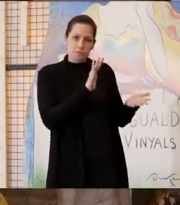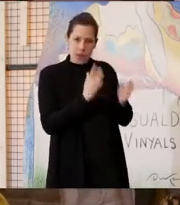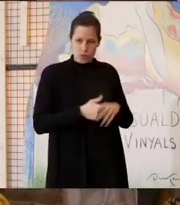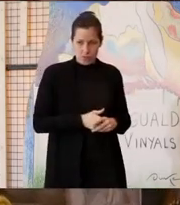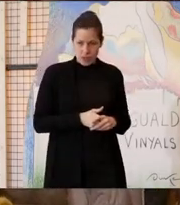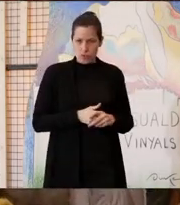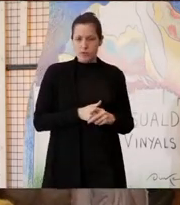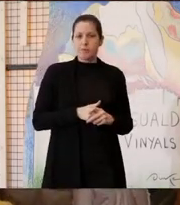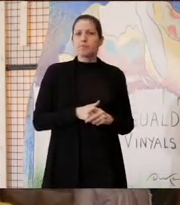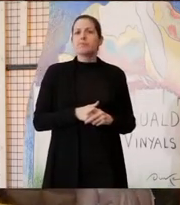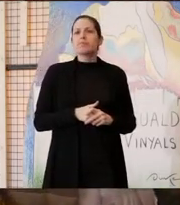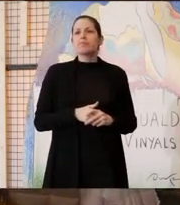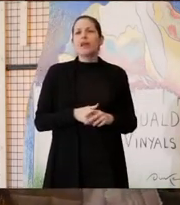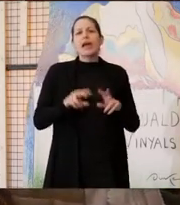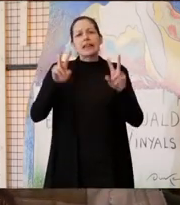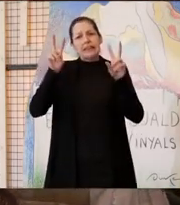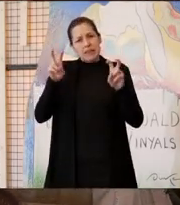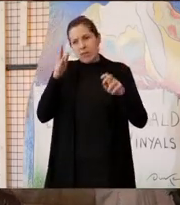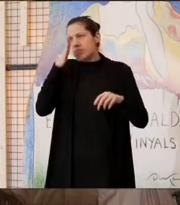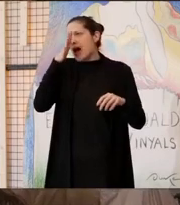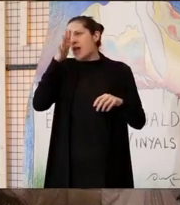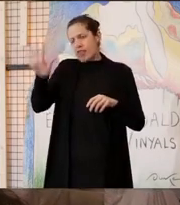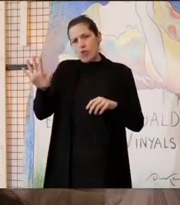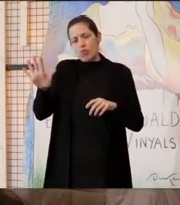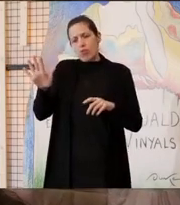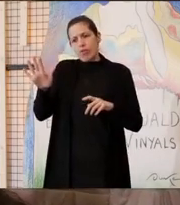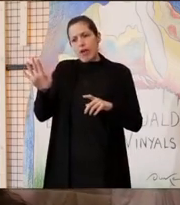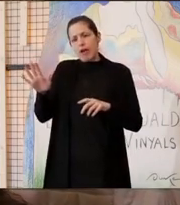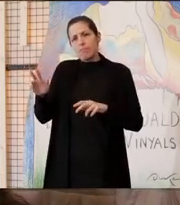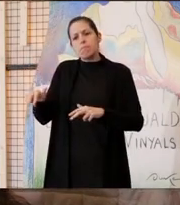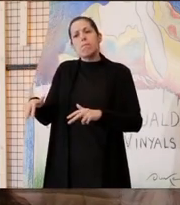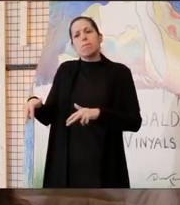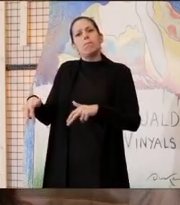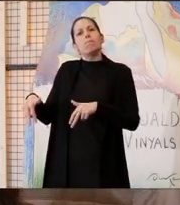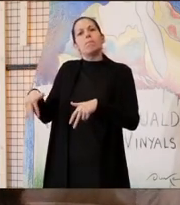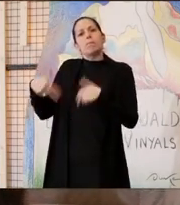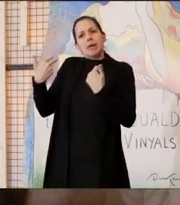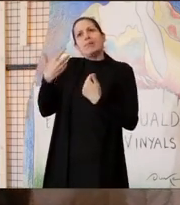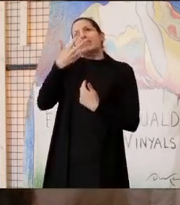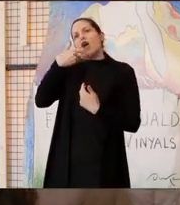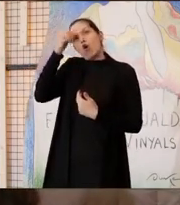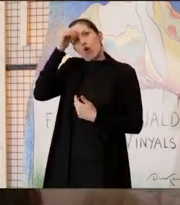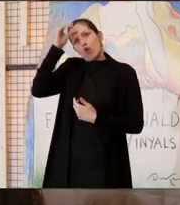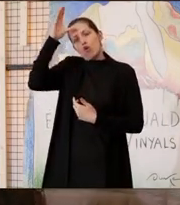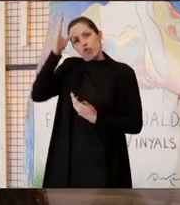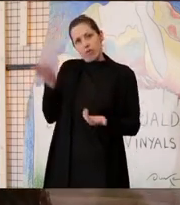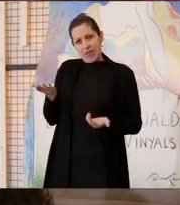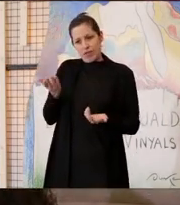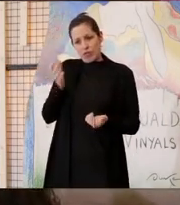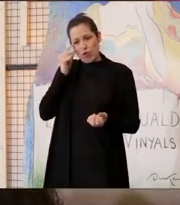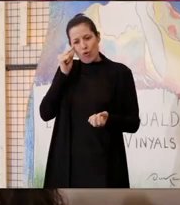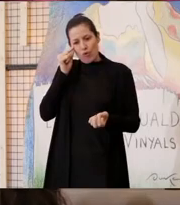Insisto que esa cosa de la denuncia nos está permitiendo mucho el conocimiento de la realidad otra